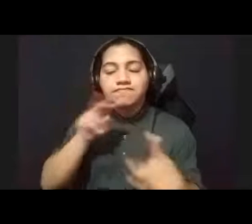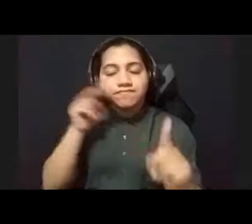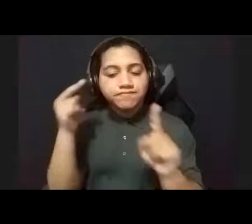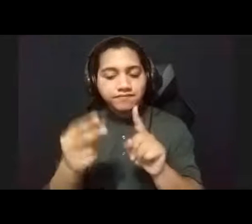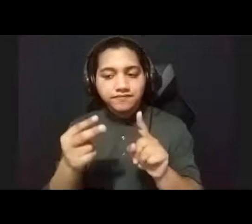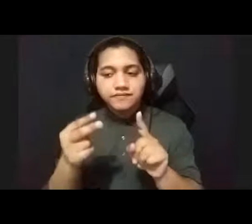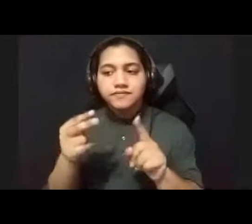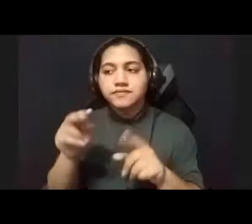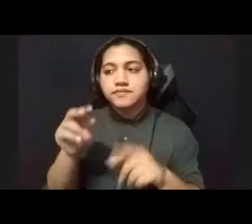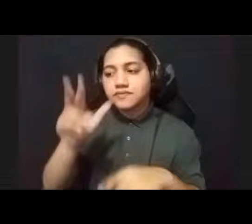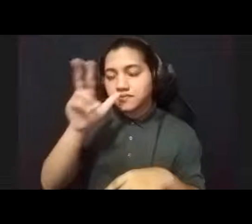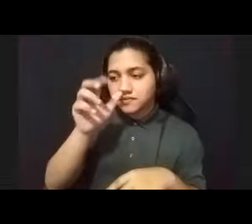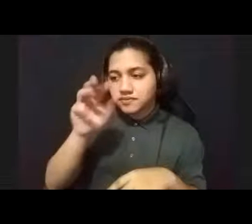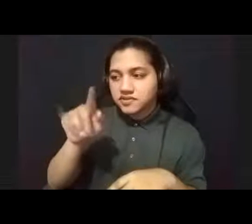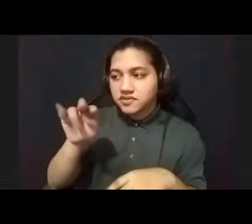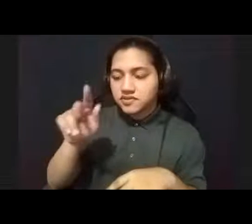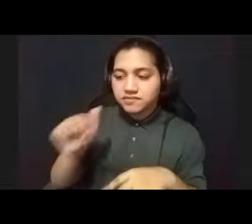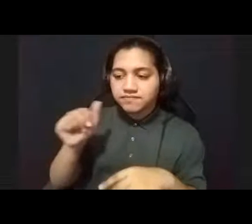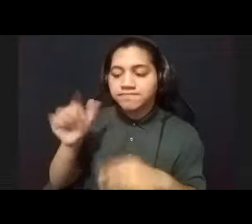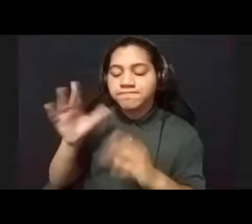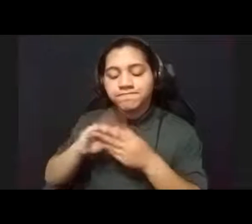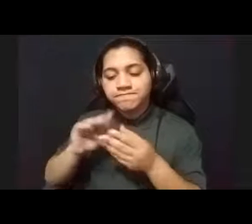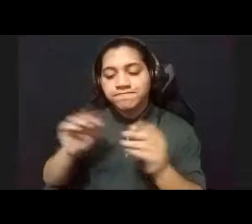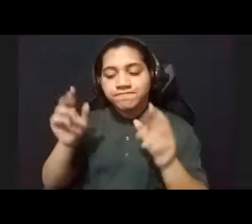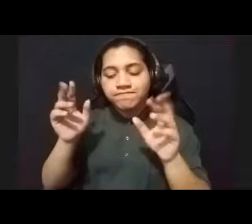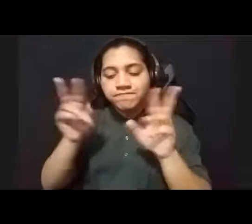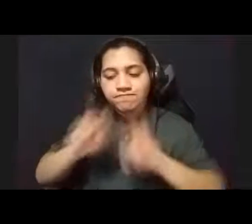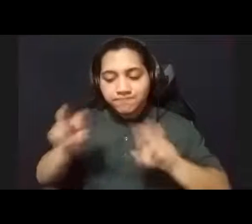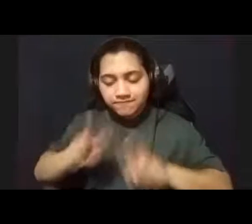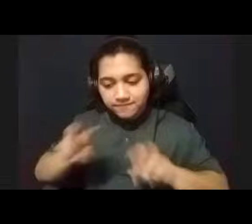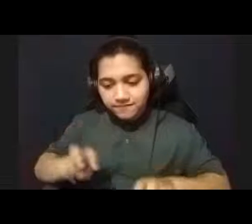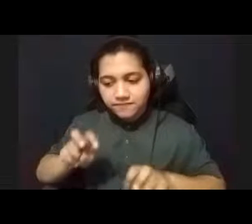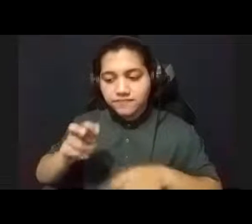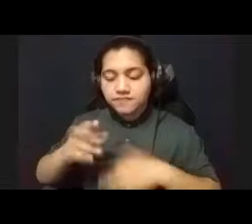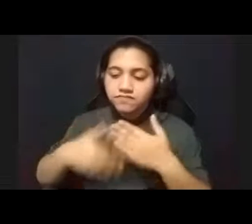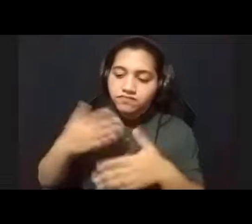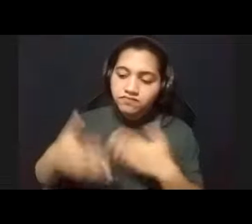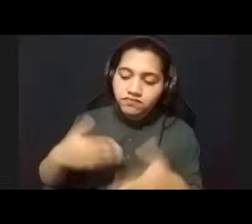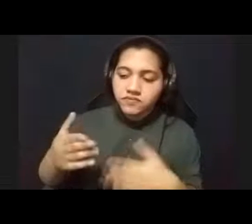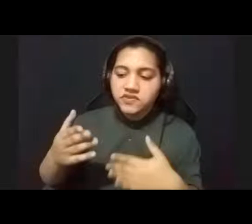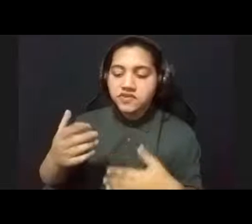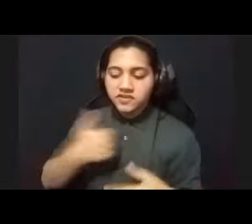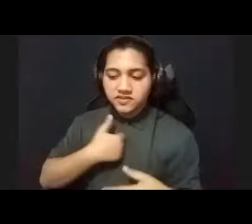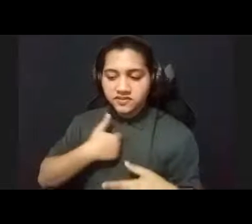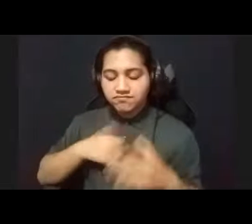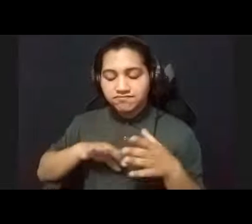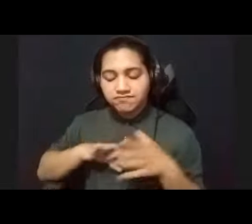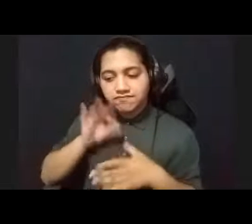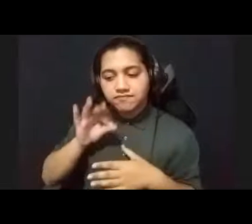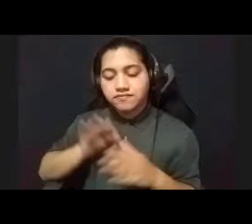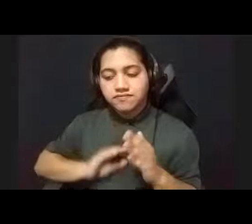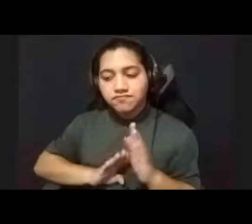oral, que entró en un proceso de investigación con el cuento y se fue descubriendo a sí misma en este proceso